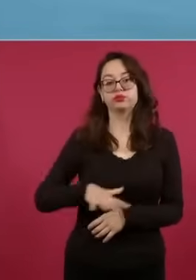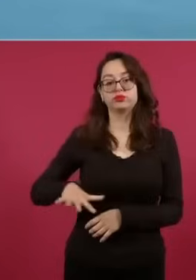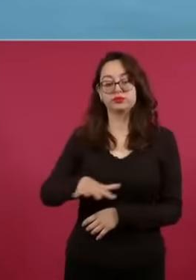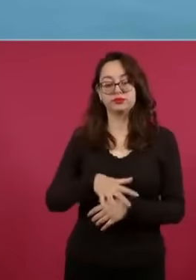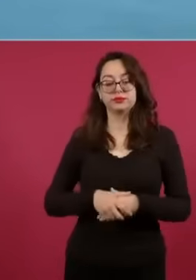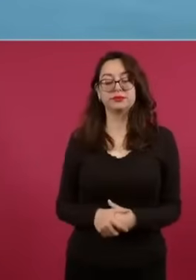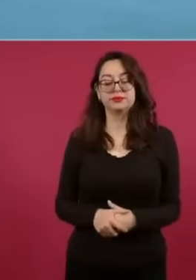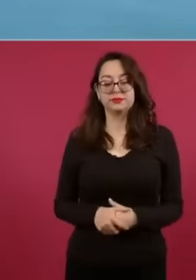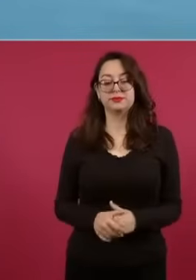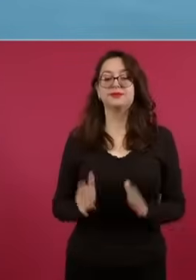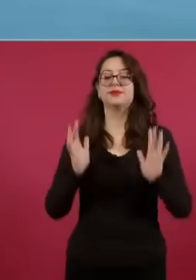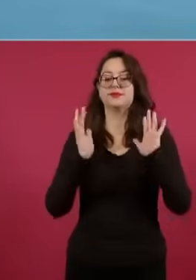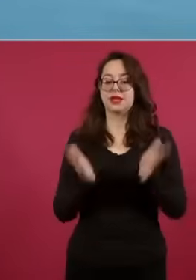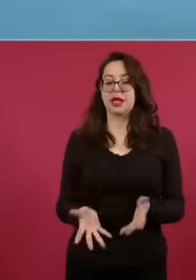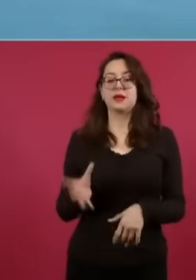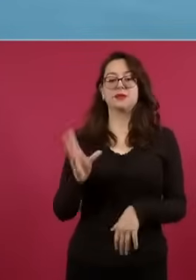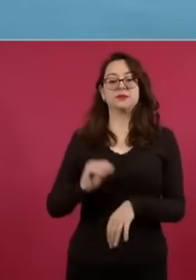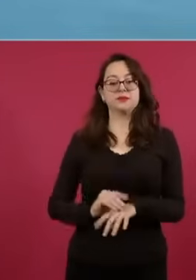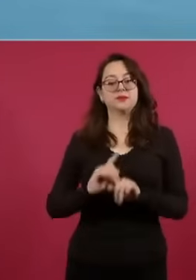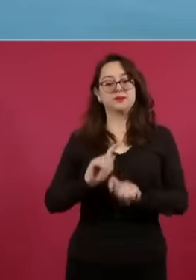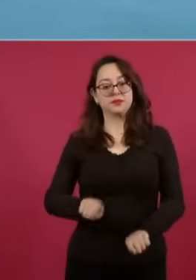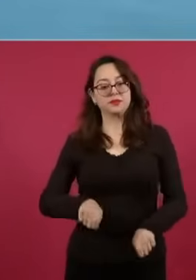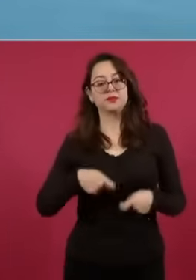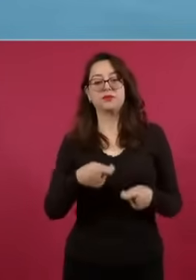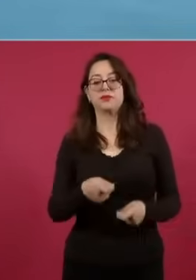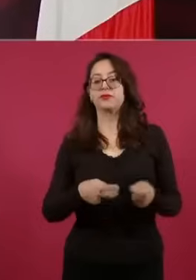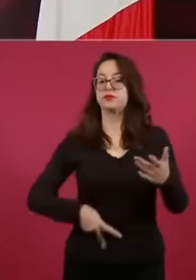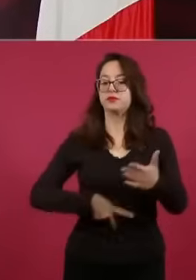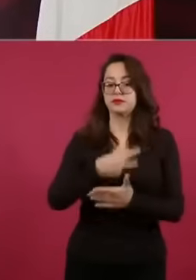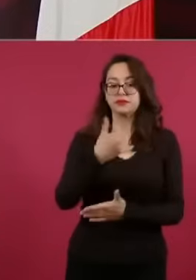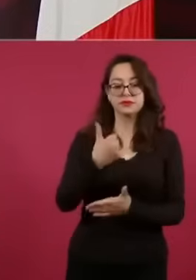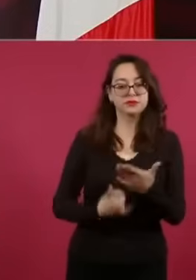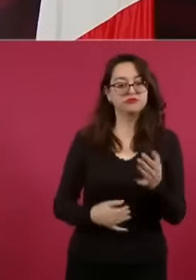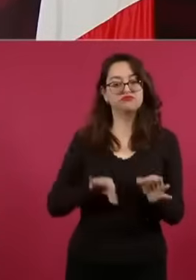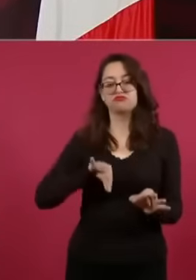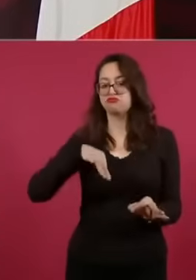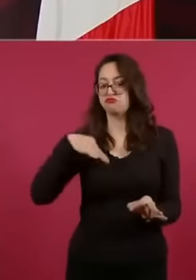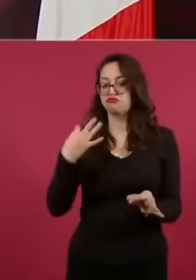Y ya está la concesión, ya están los proyectos.